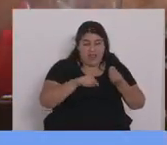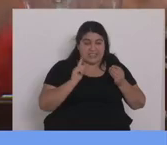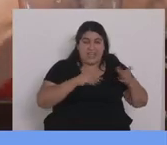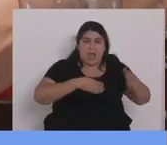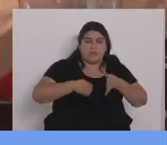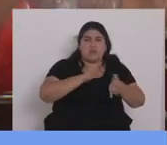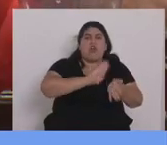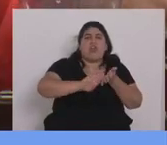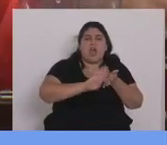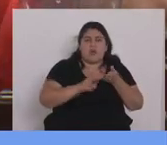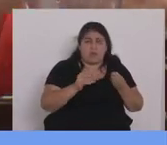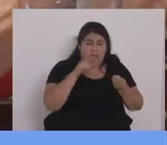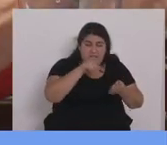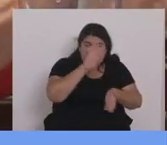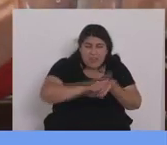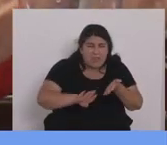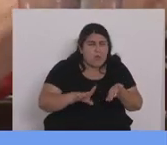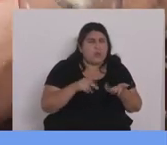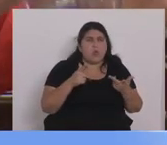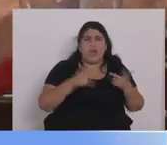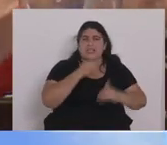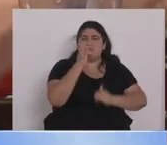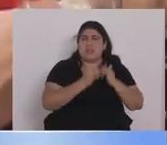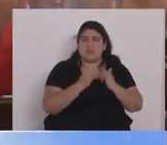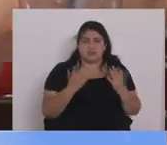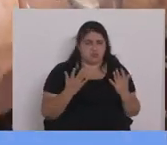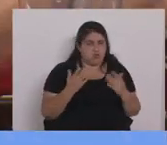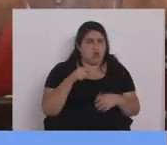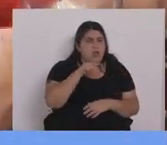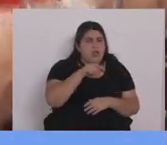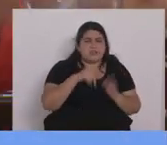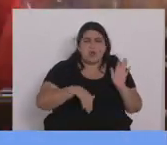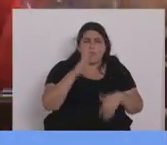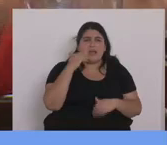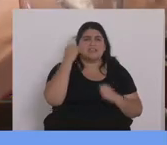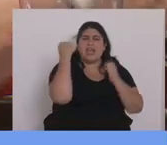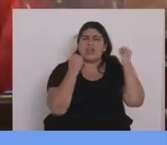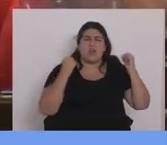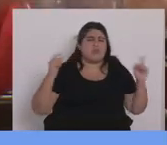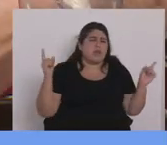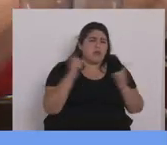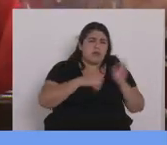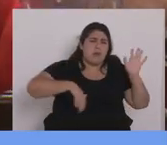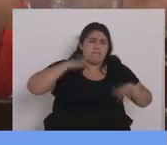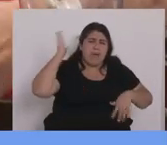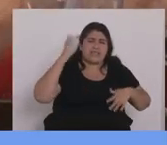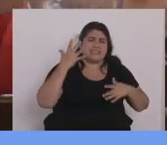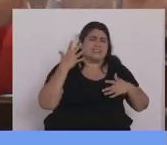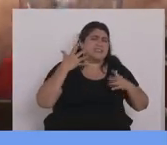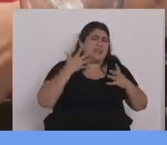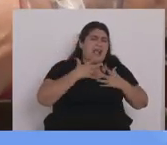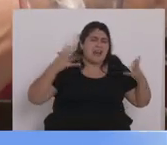que no tiene otra característica que no sea la de la estafa económica más grande que tenemos que padecer